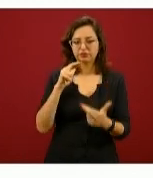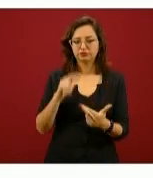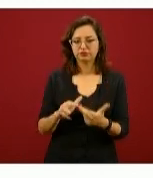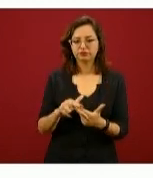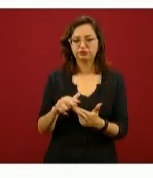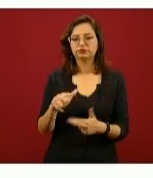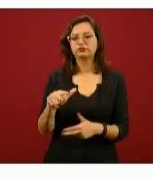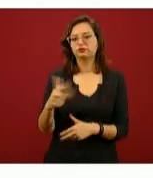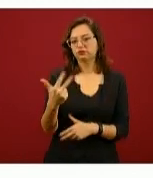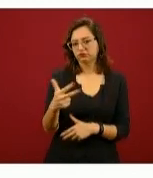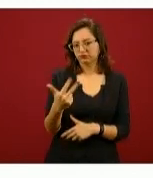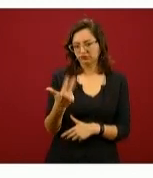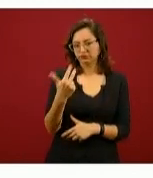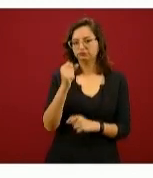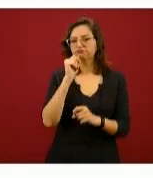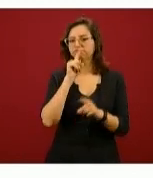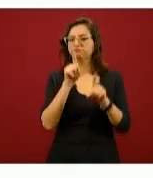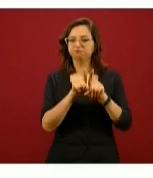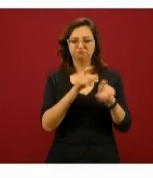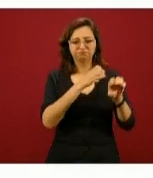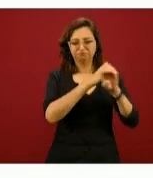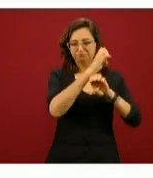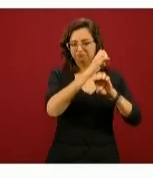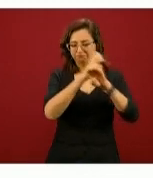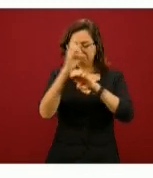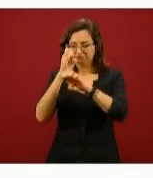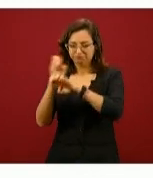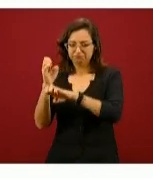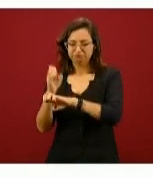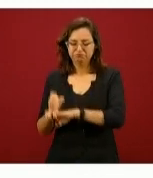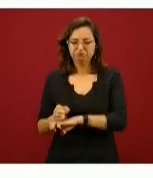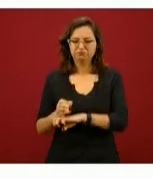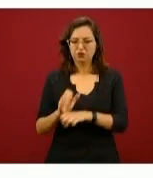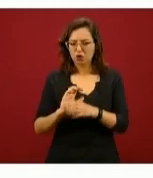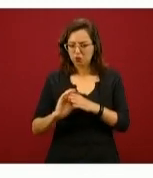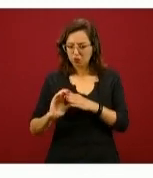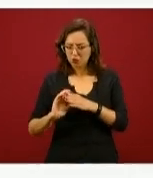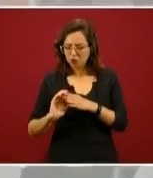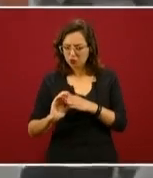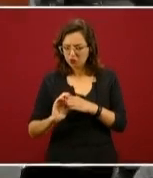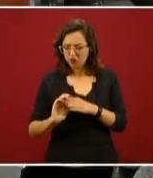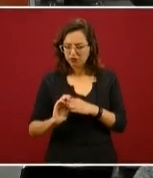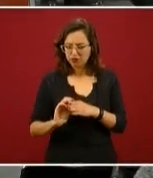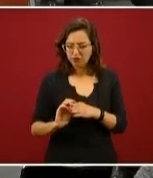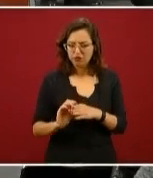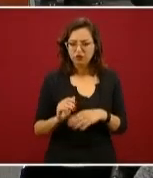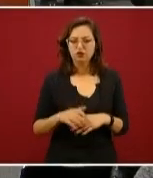están también distribuidos en los diferentes estados, aquí